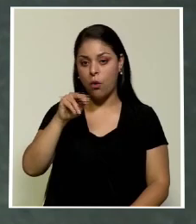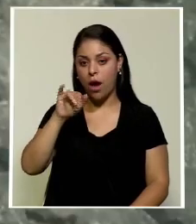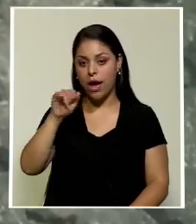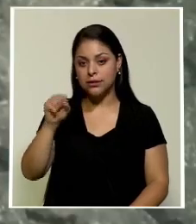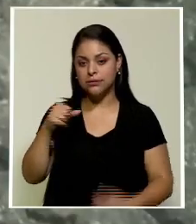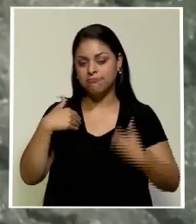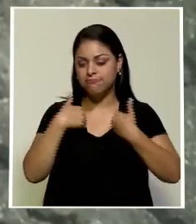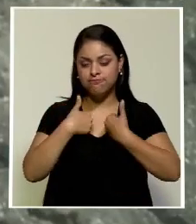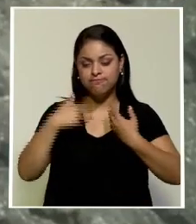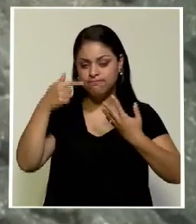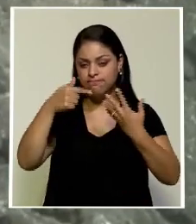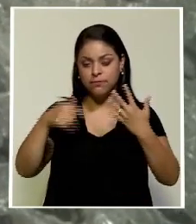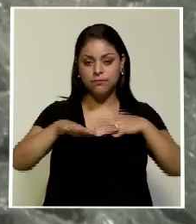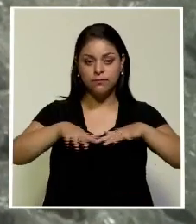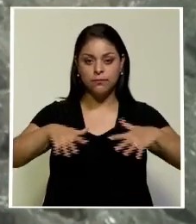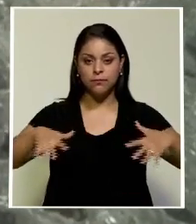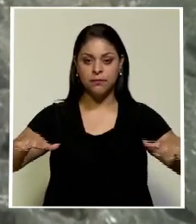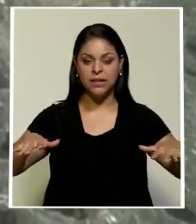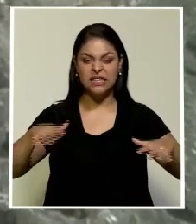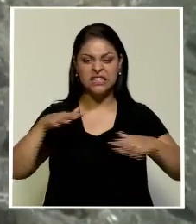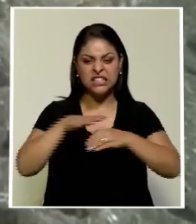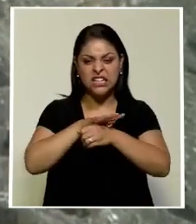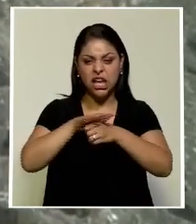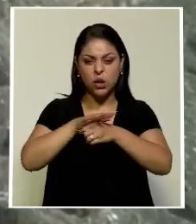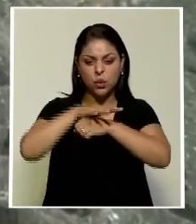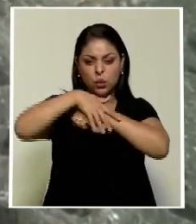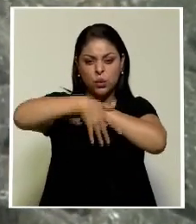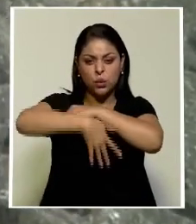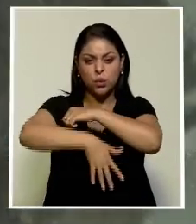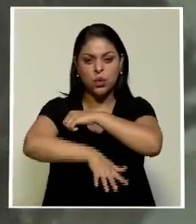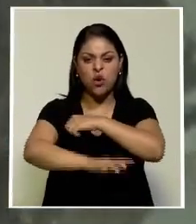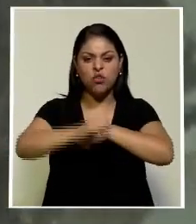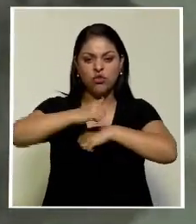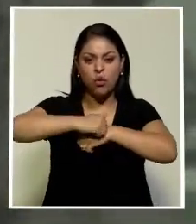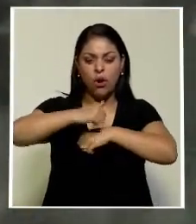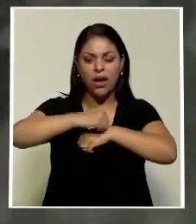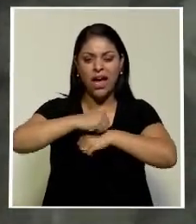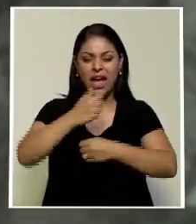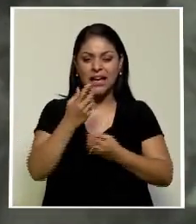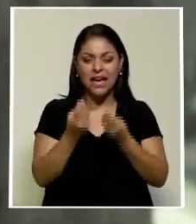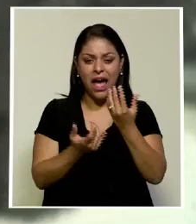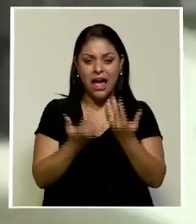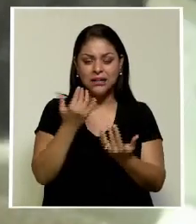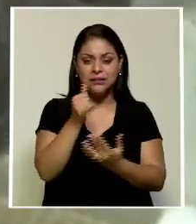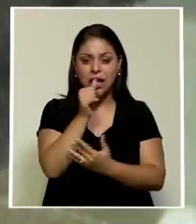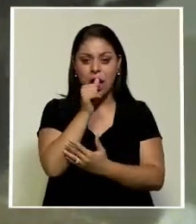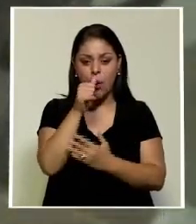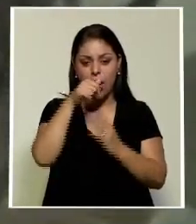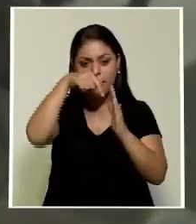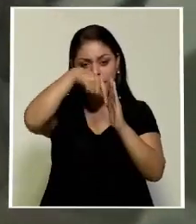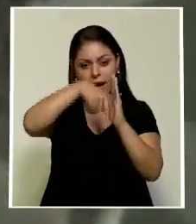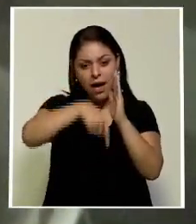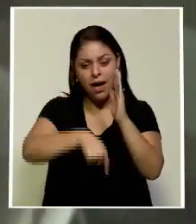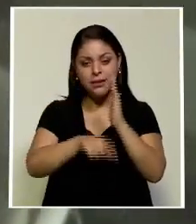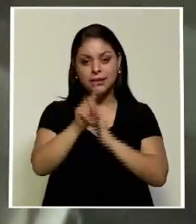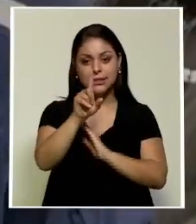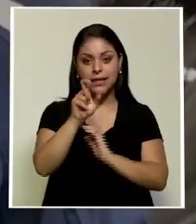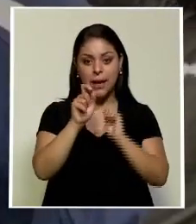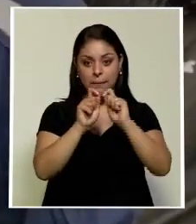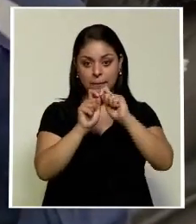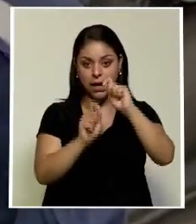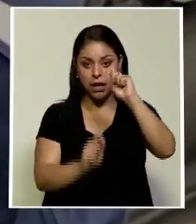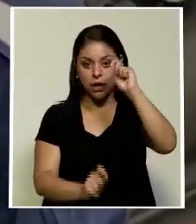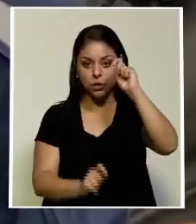volcánica. Un brazo robótico recoge muestras de roca, gas, fauna y agua a más de 100 metros bajo la superficie del mar, que